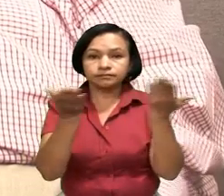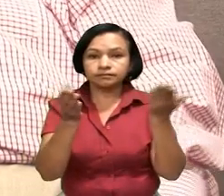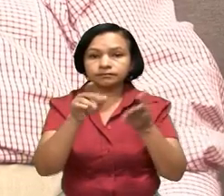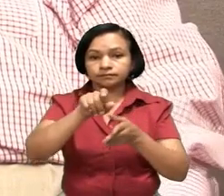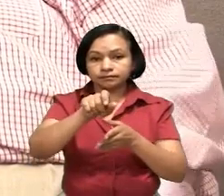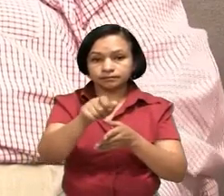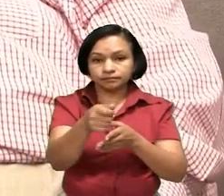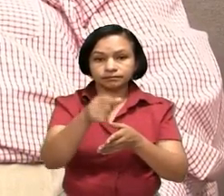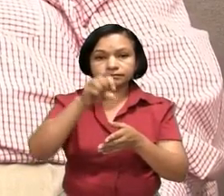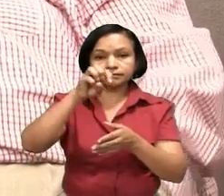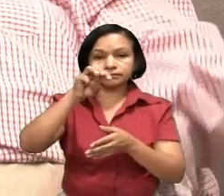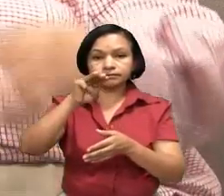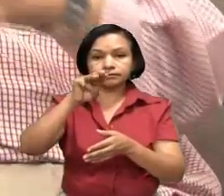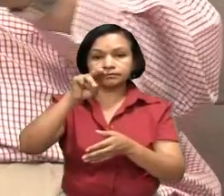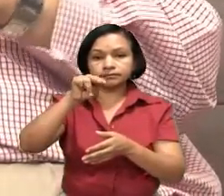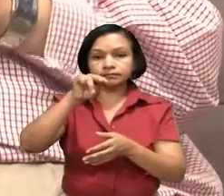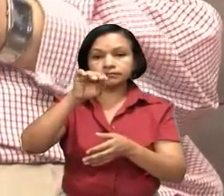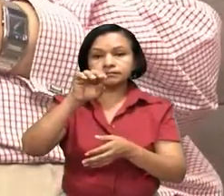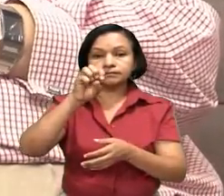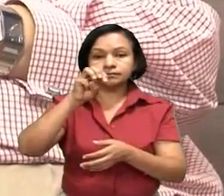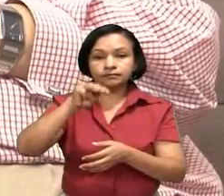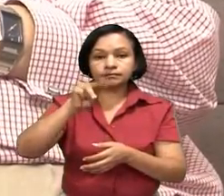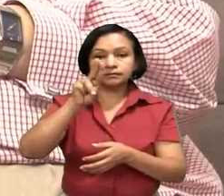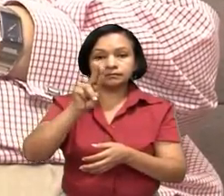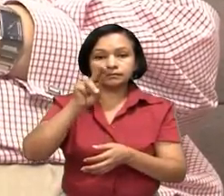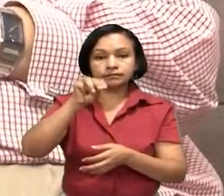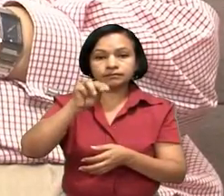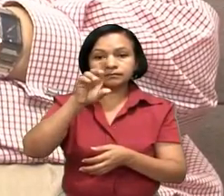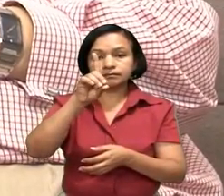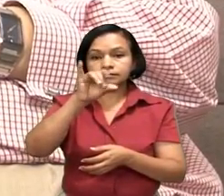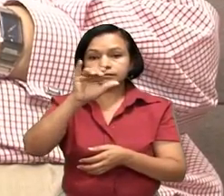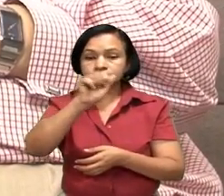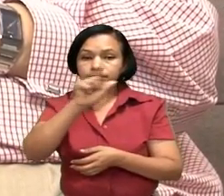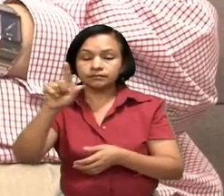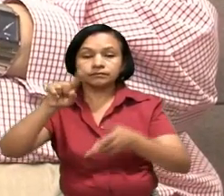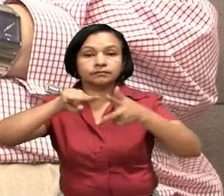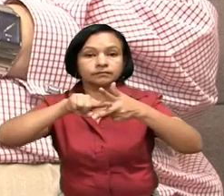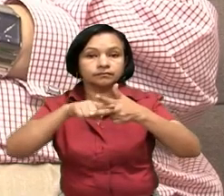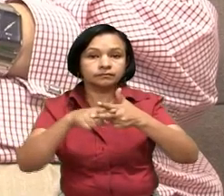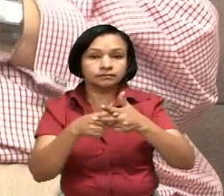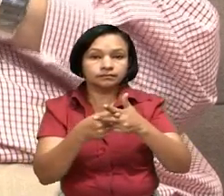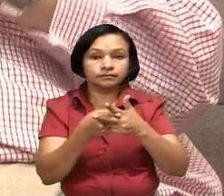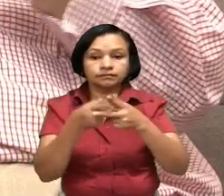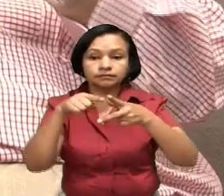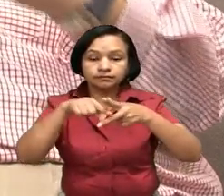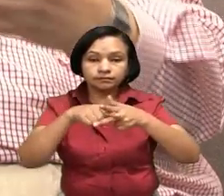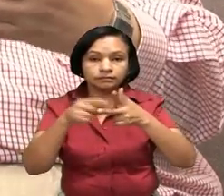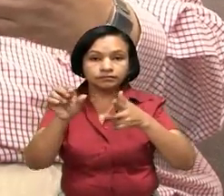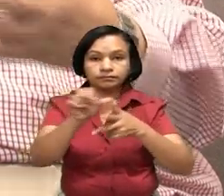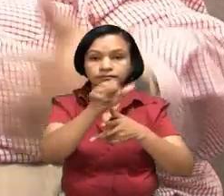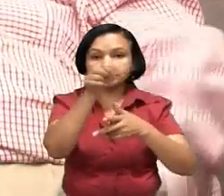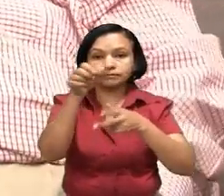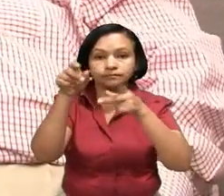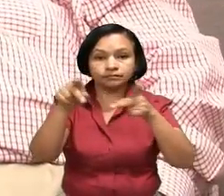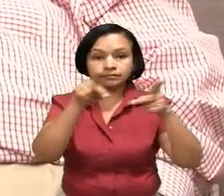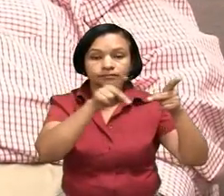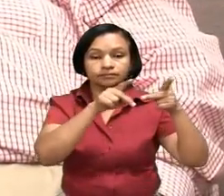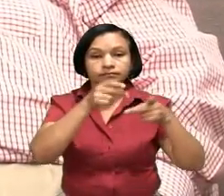mundial por ejemplo y a partir de esa radio mundial empezaron a hacer una para que otros nacieran